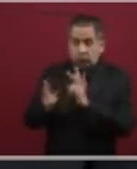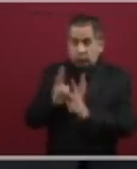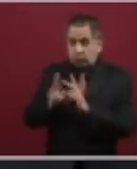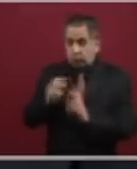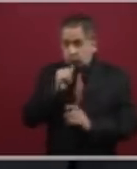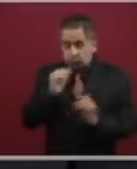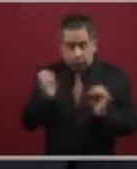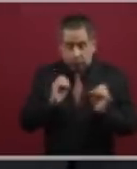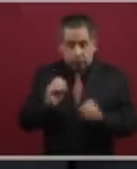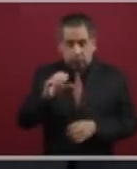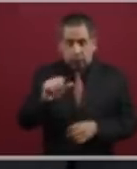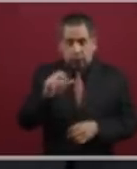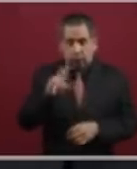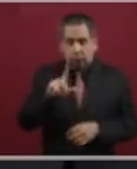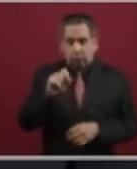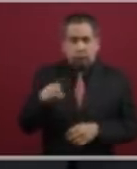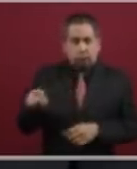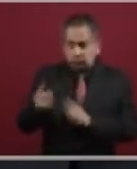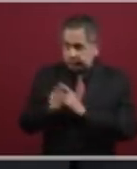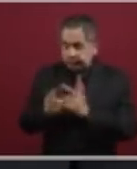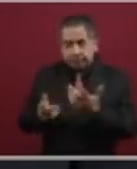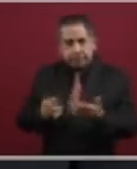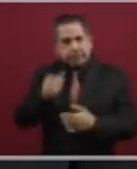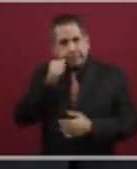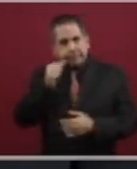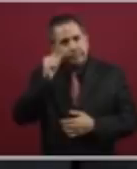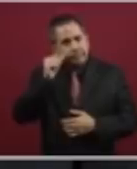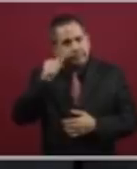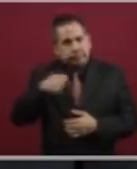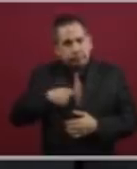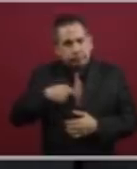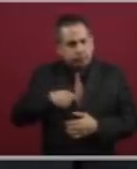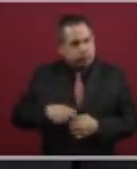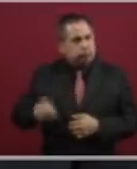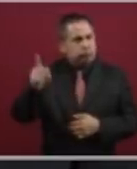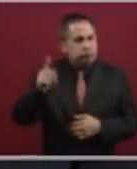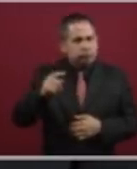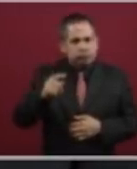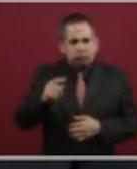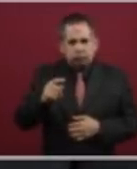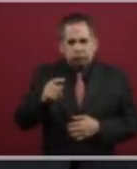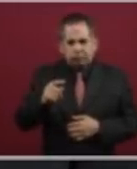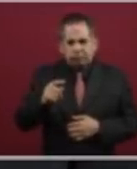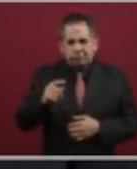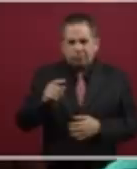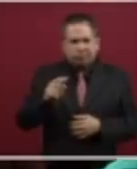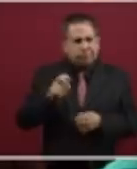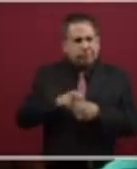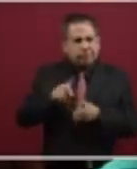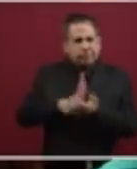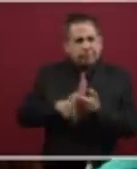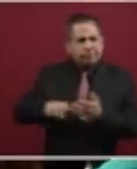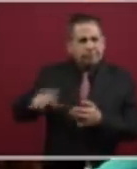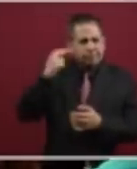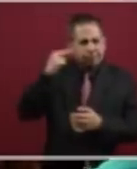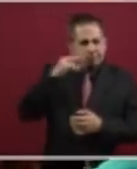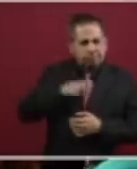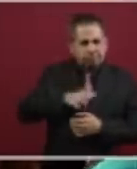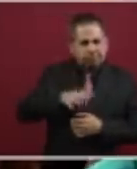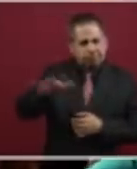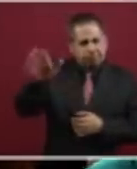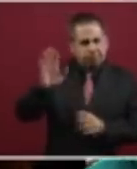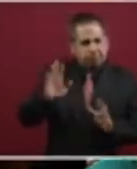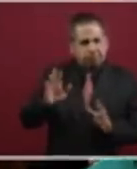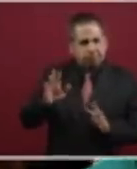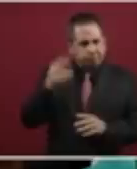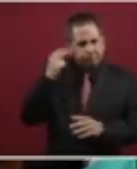porque ayer estuvimos en Isache, allá en Tierra Blanca,